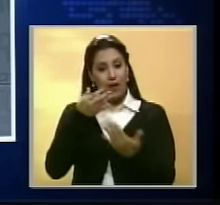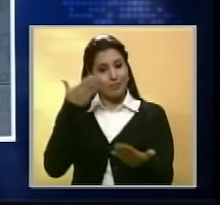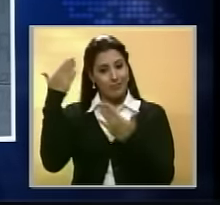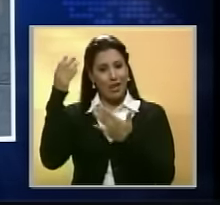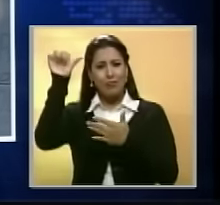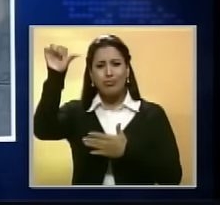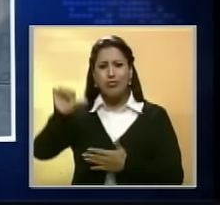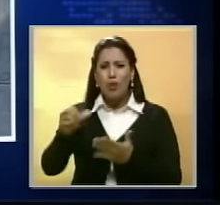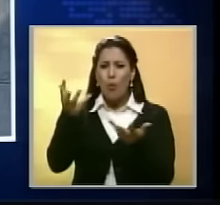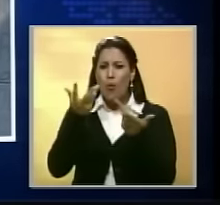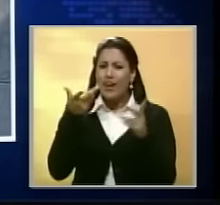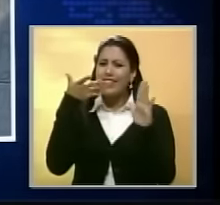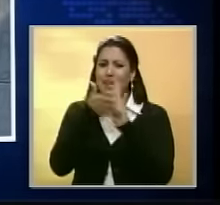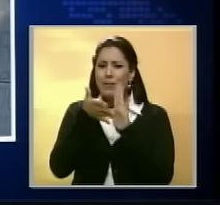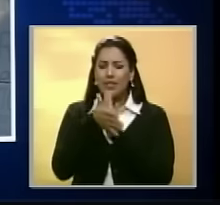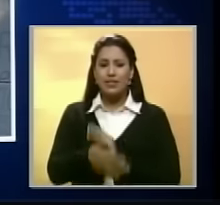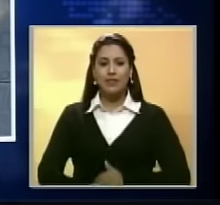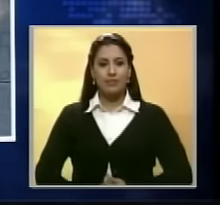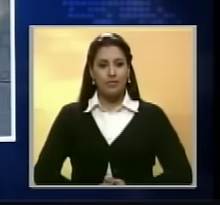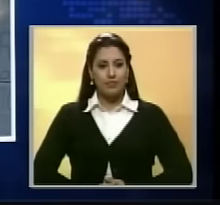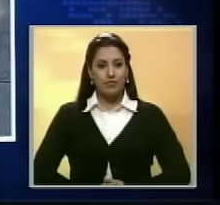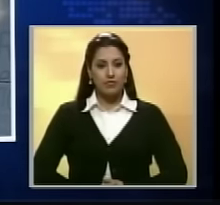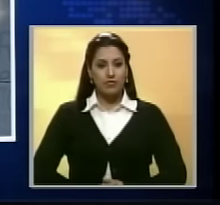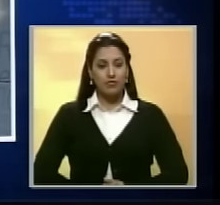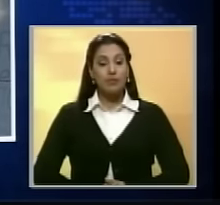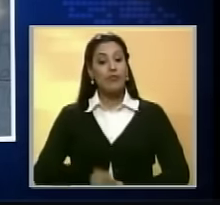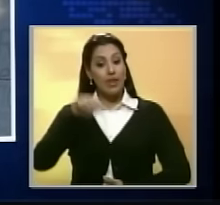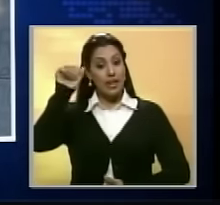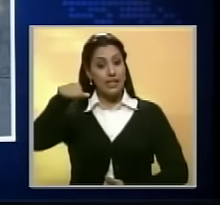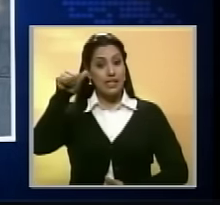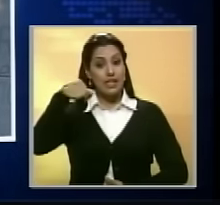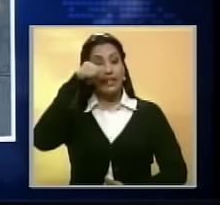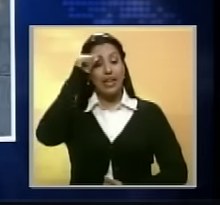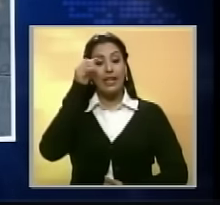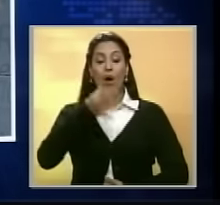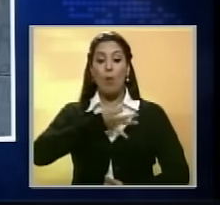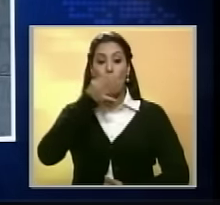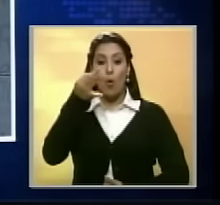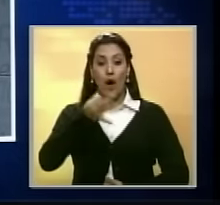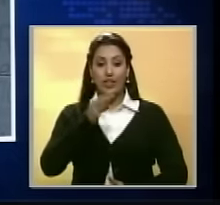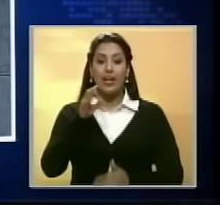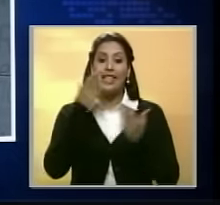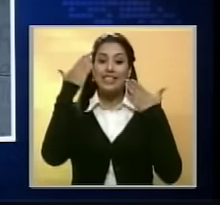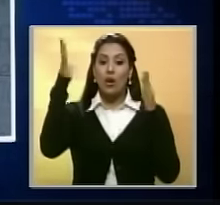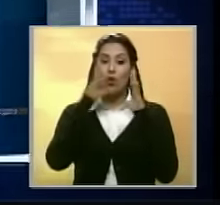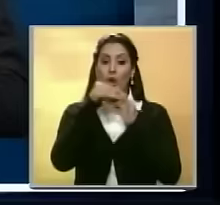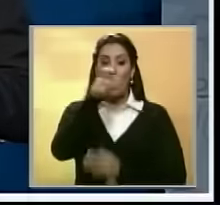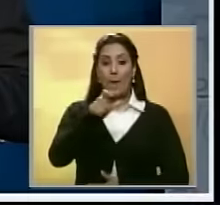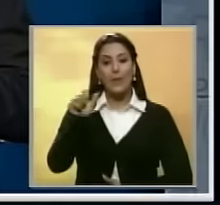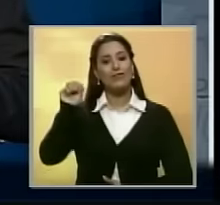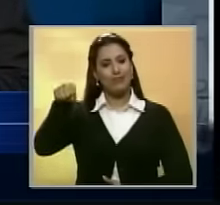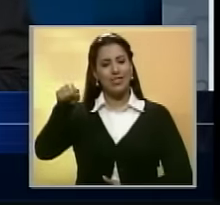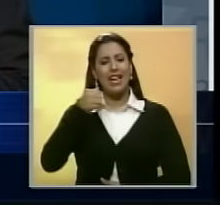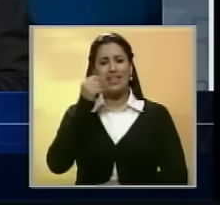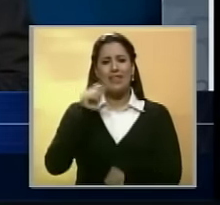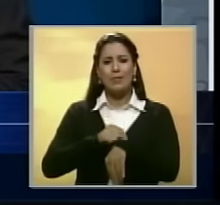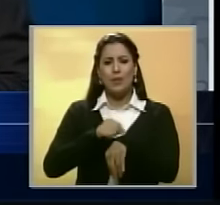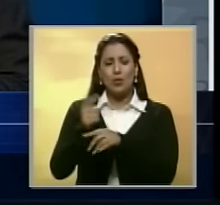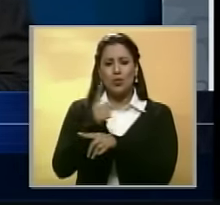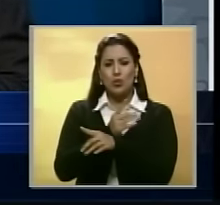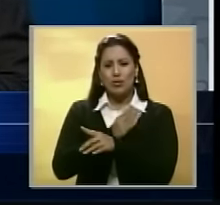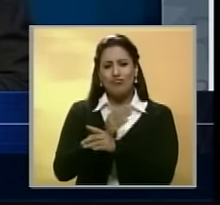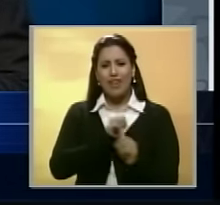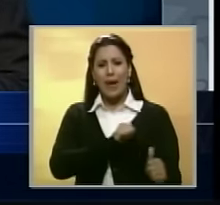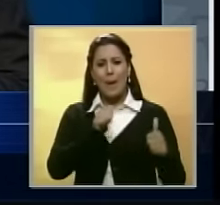Manuel, amplíanos la información que tienes hasta ahora. Así es, Endrina. Muy buenas tardes. Saludos a todos. Efectivamente, hace minutos